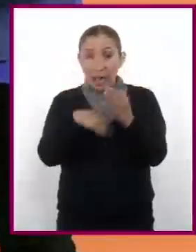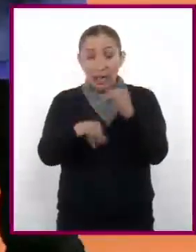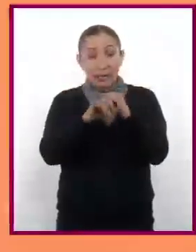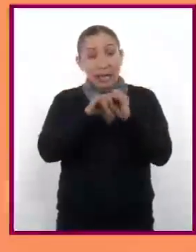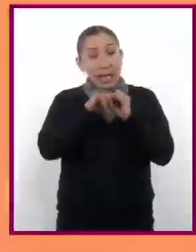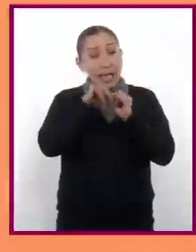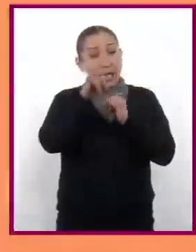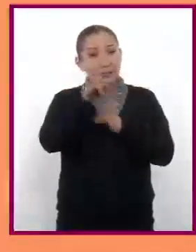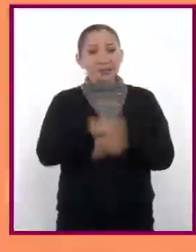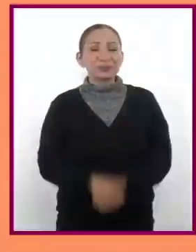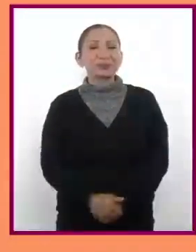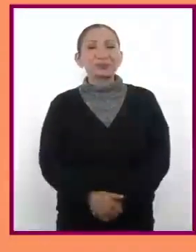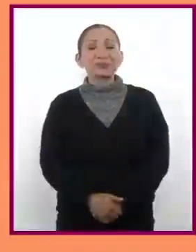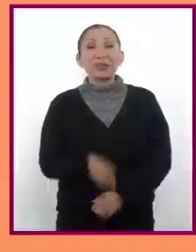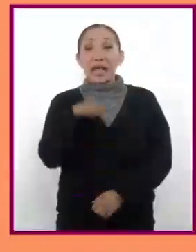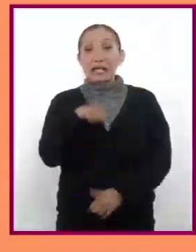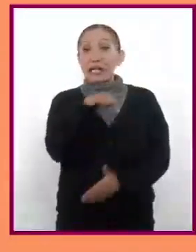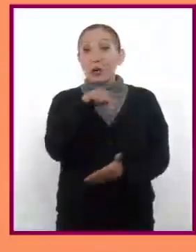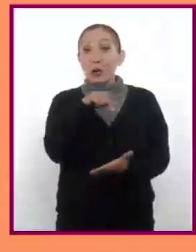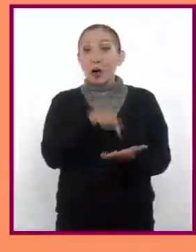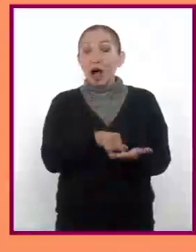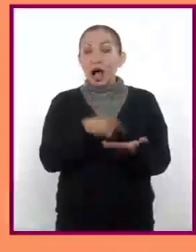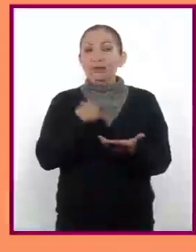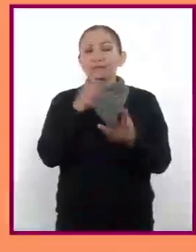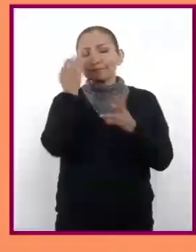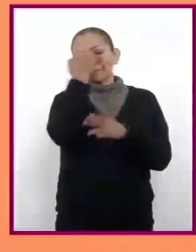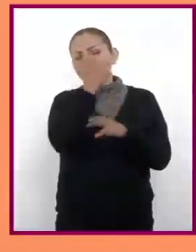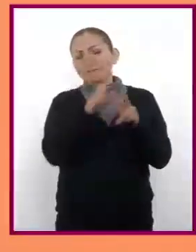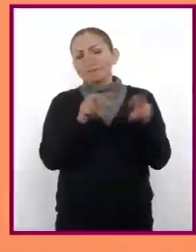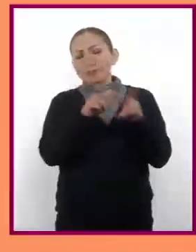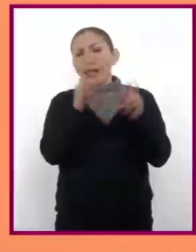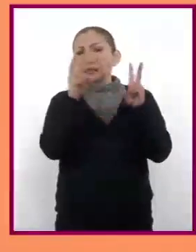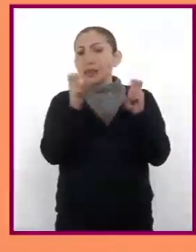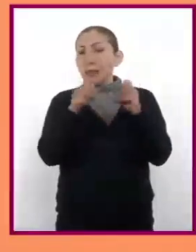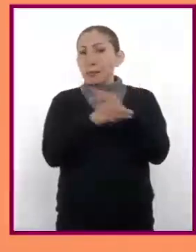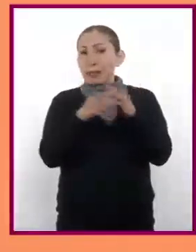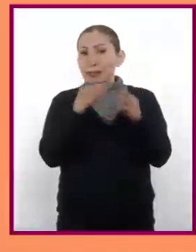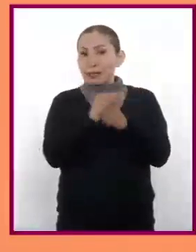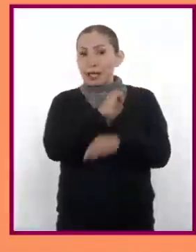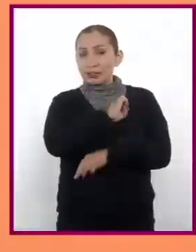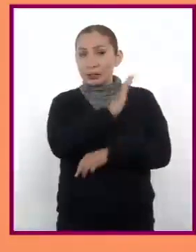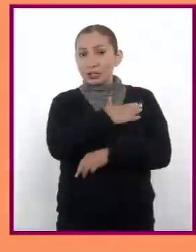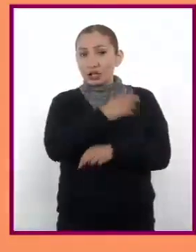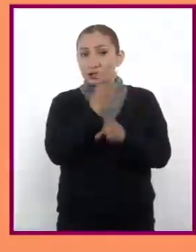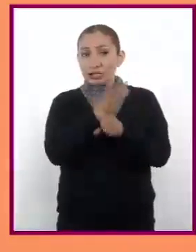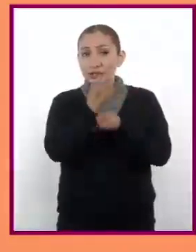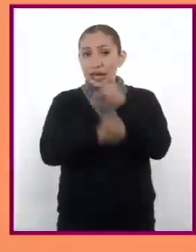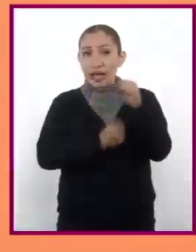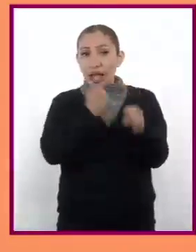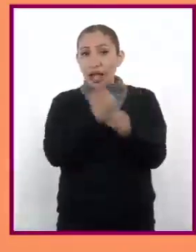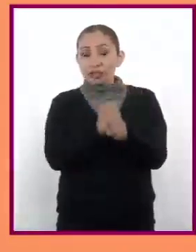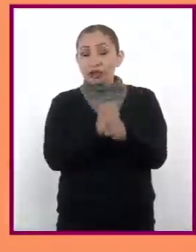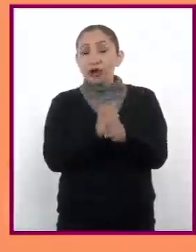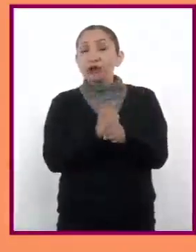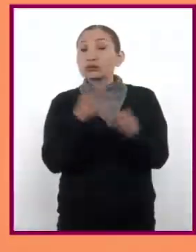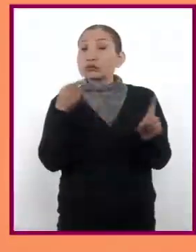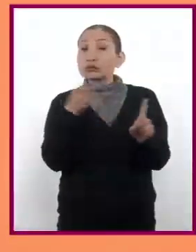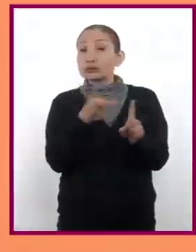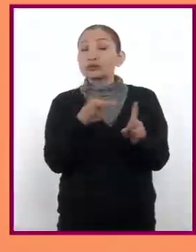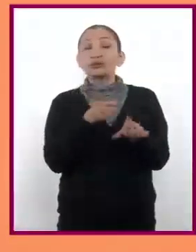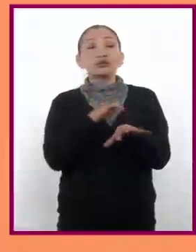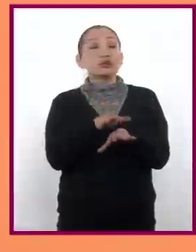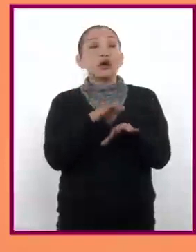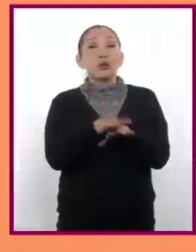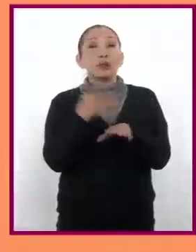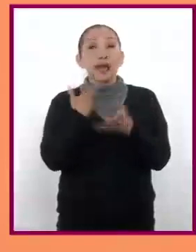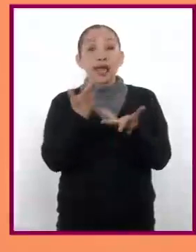distancia. En este programa vamos a analizar un tema de la asignatura Español tercer grado que tiene que ver